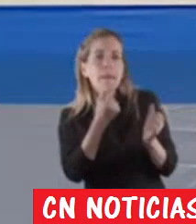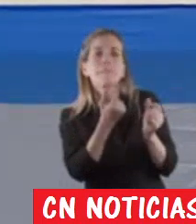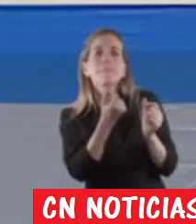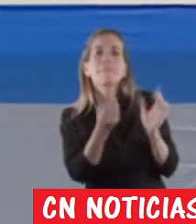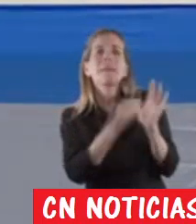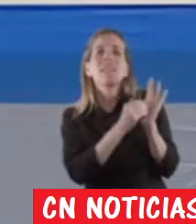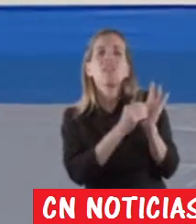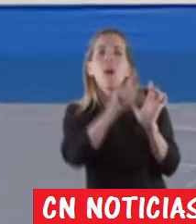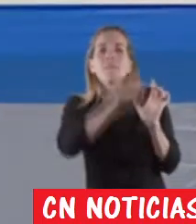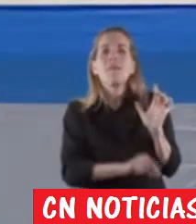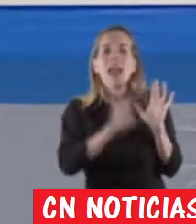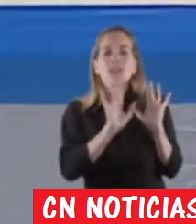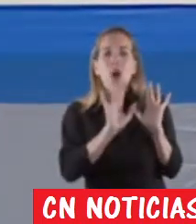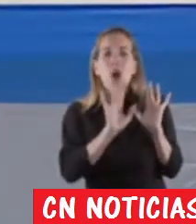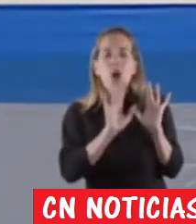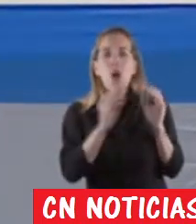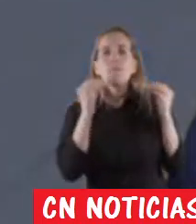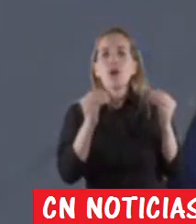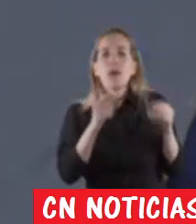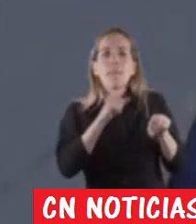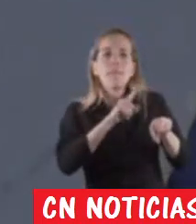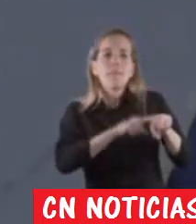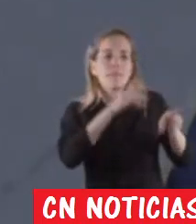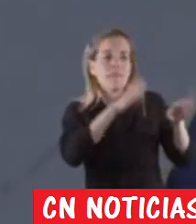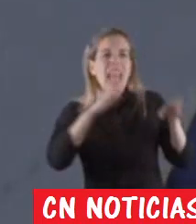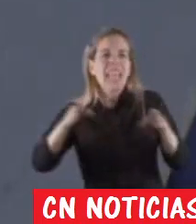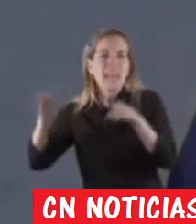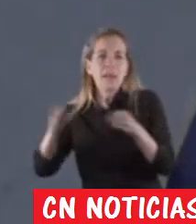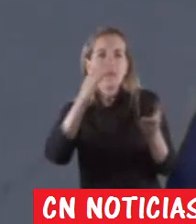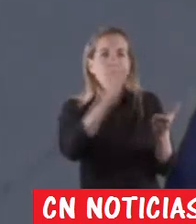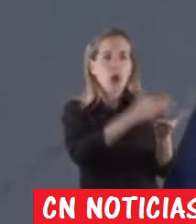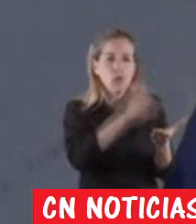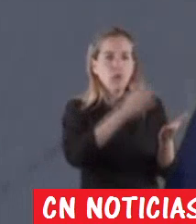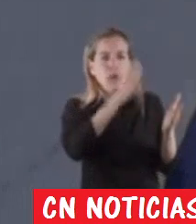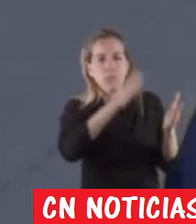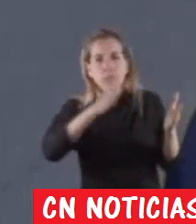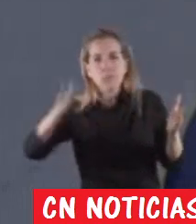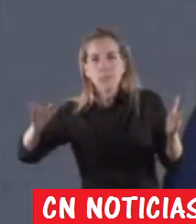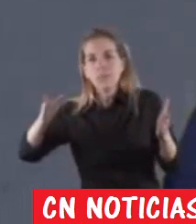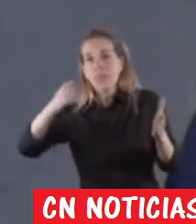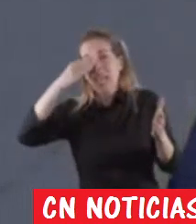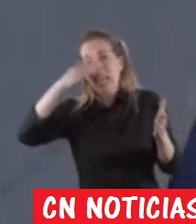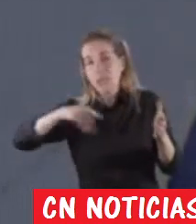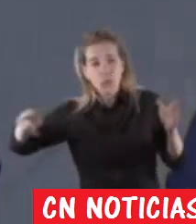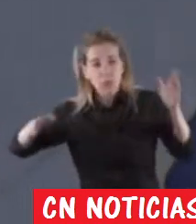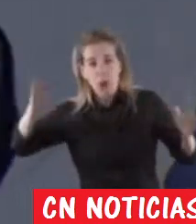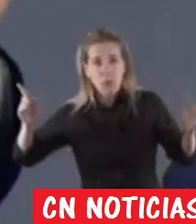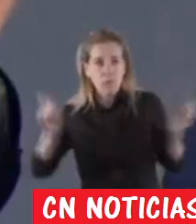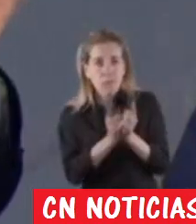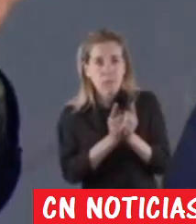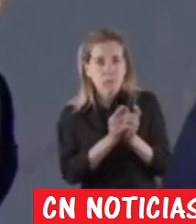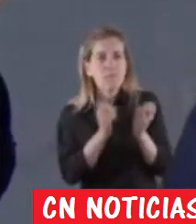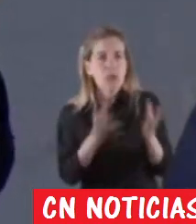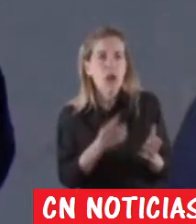consumidor mucho más bajos de lo que efectivamente llegan en muchos lugares del país. Y que son